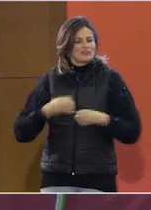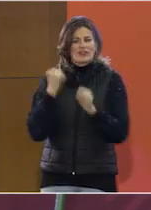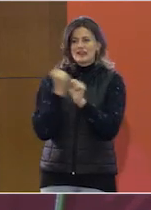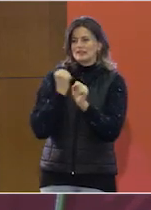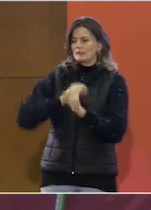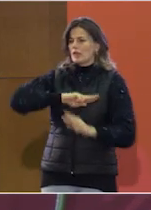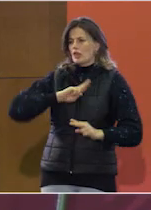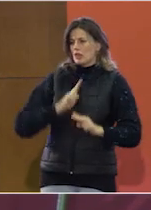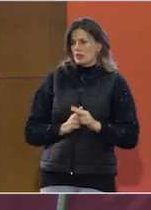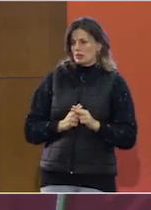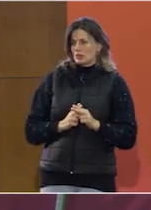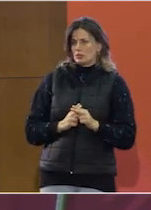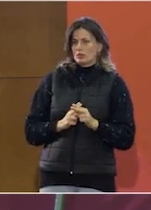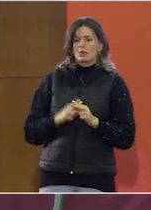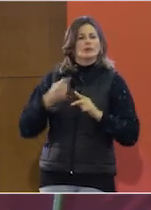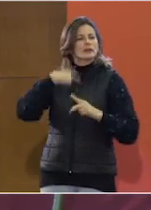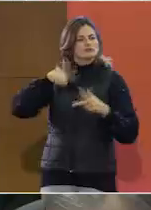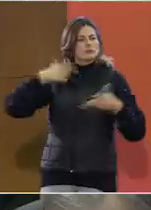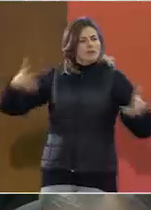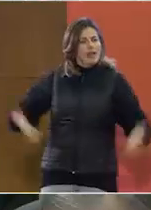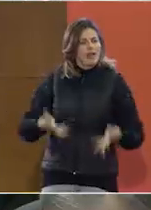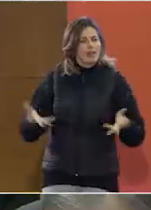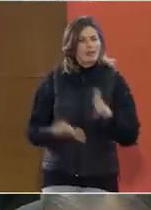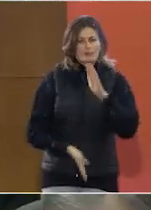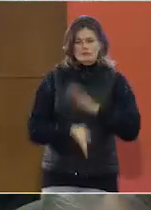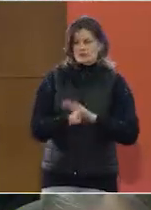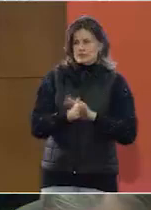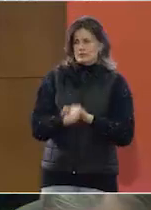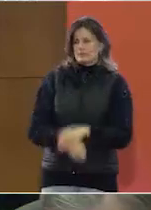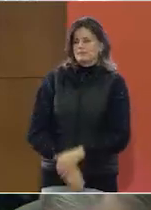trabajo parlamentario que nos empuja a nosotros.